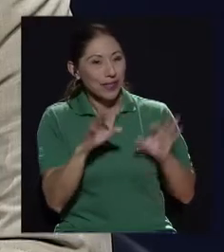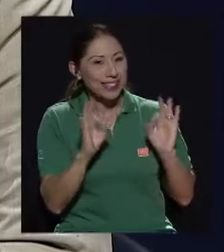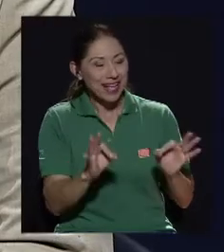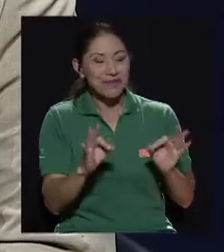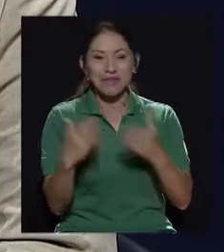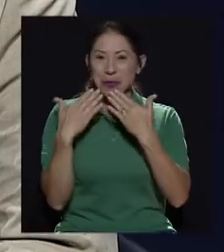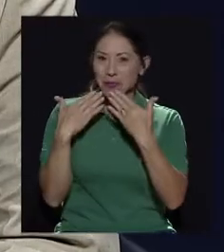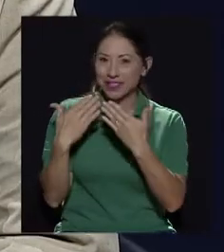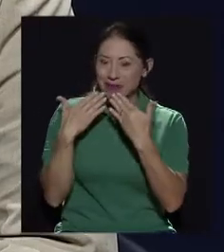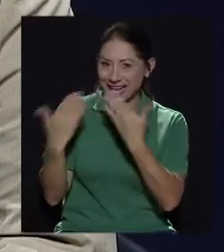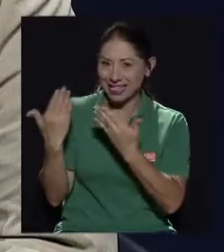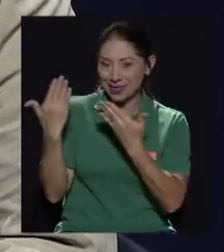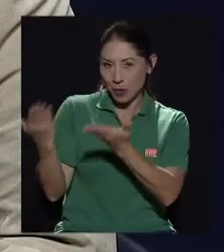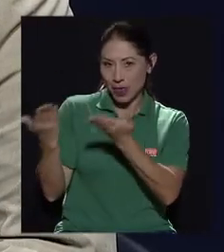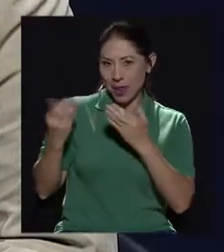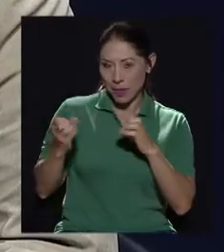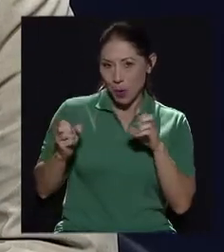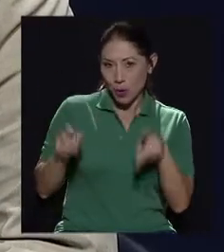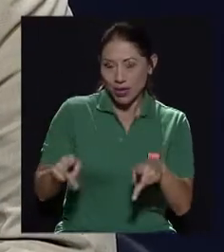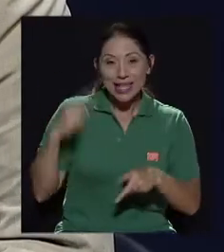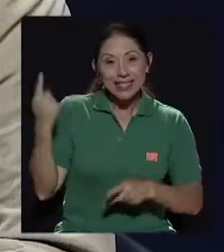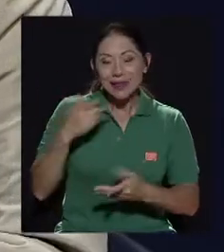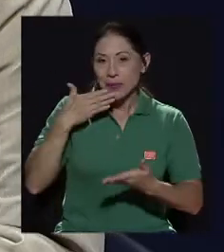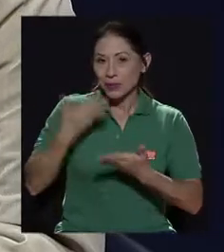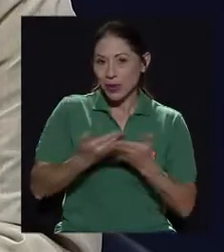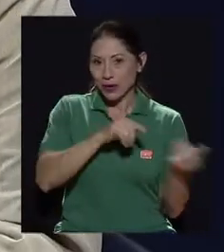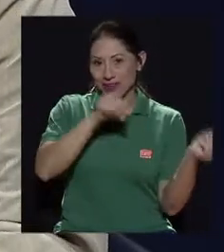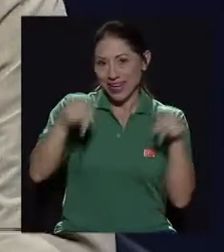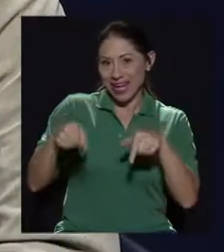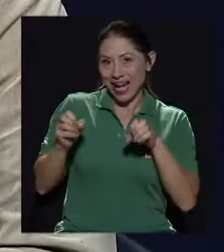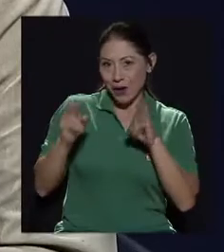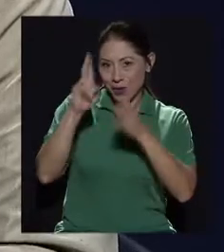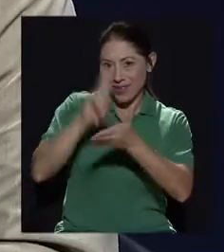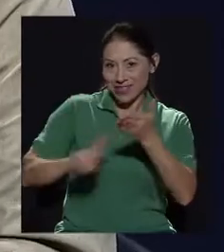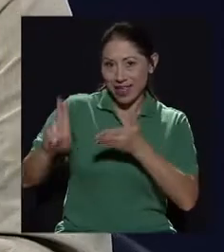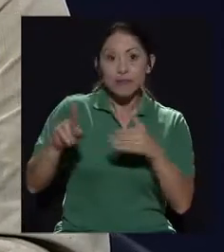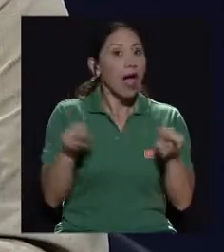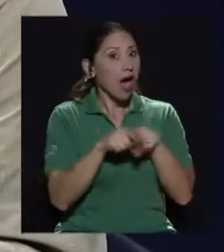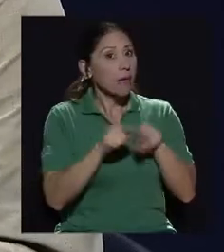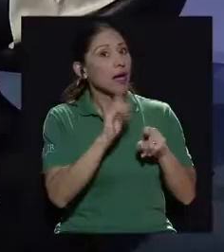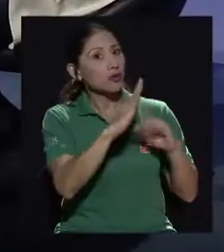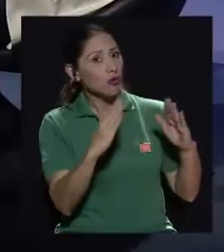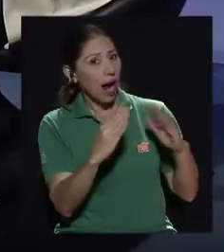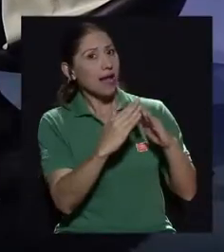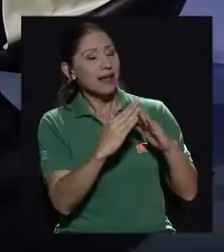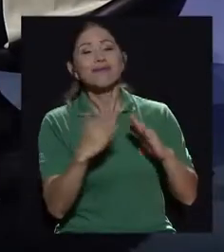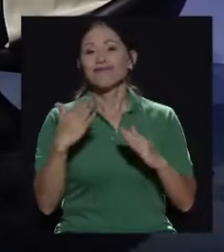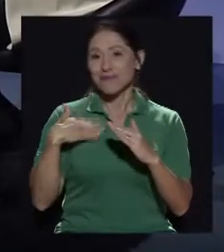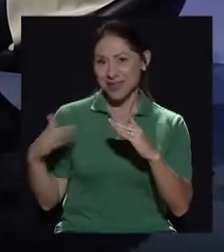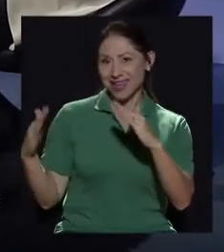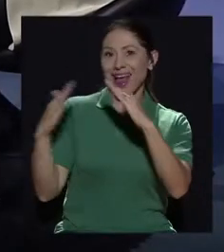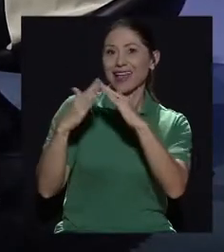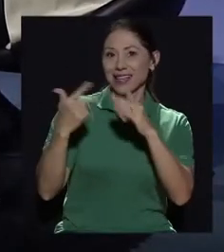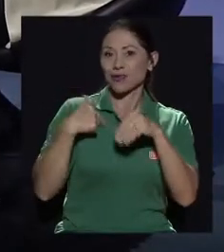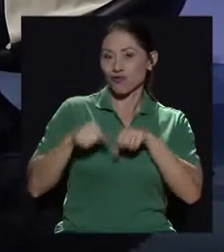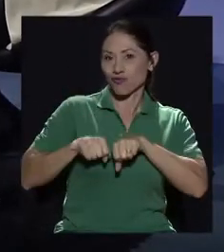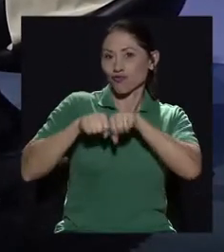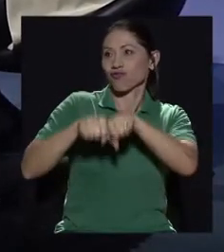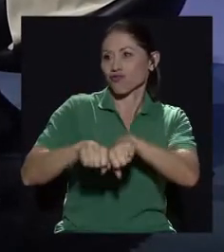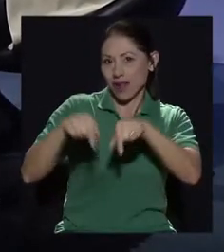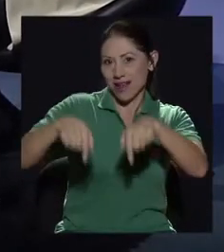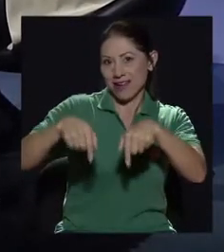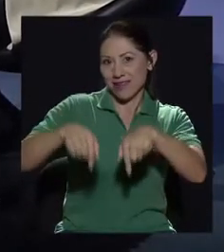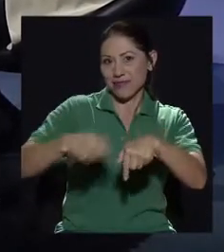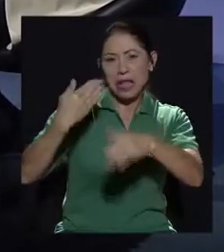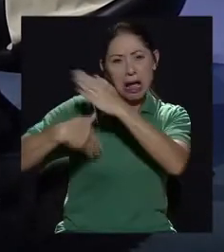como muchas gracias muchísimas gracias por la oportunidad siempre es bueno venir a la universidad si además de su casa de él mi casa yo regrese